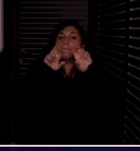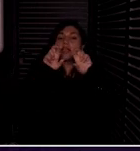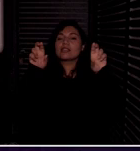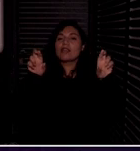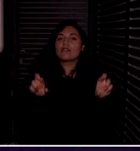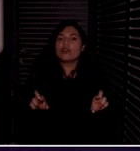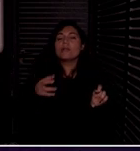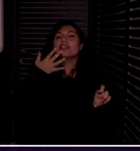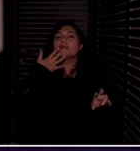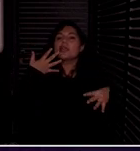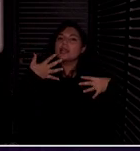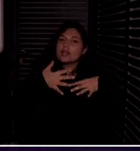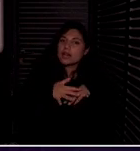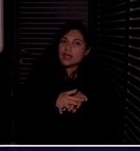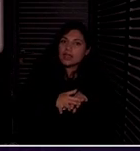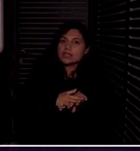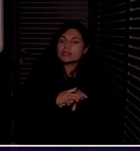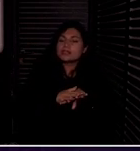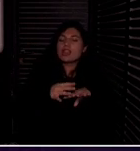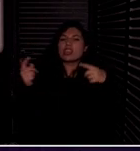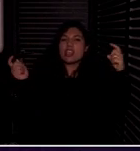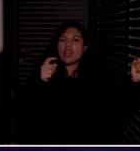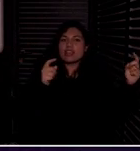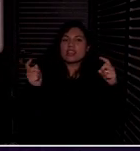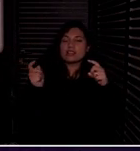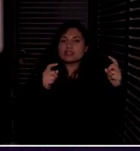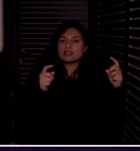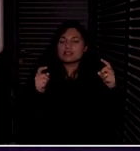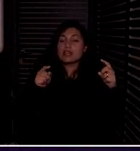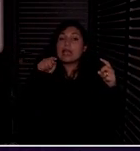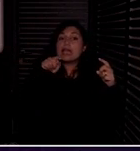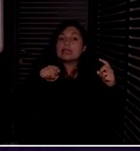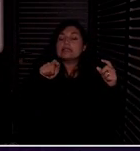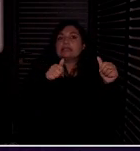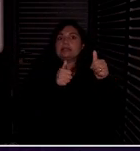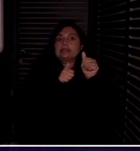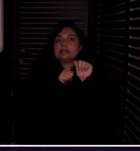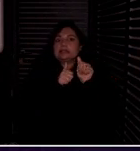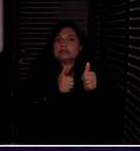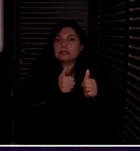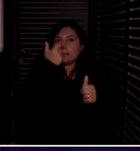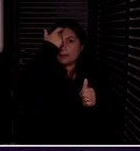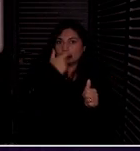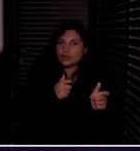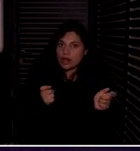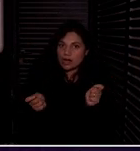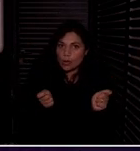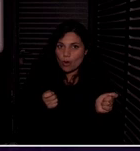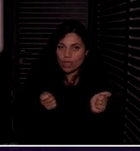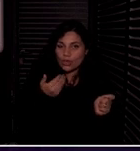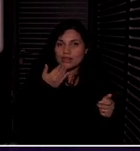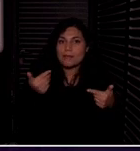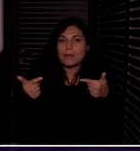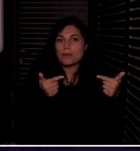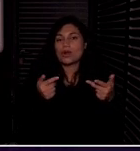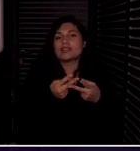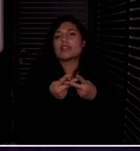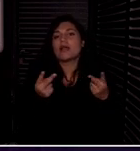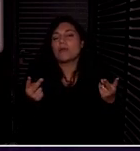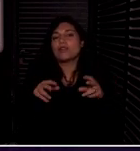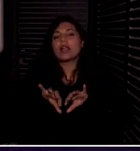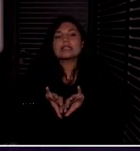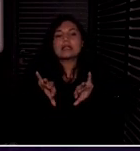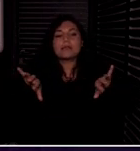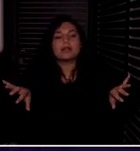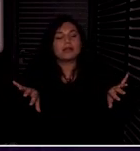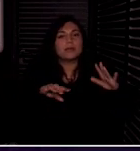sino de redes y plantear debates. Y en esto tenemos un reto los reguladores y las políticas públicas, porque siempre separamos tecnología y